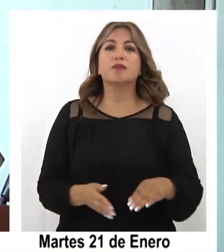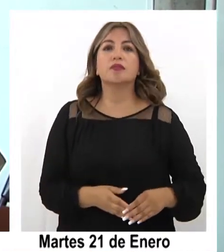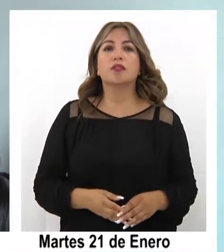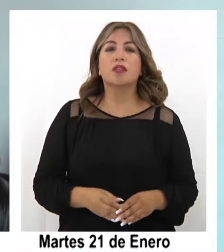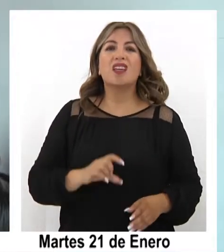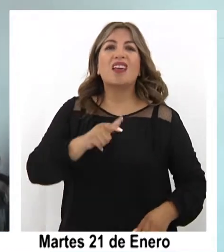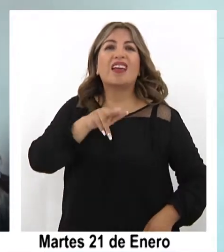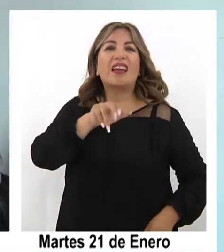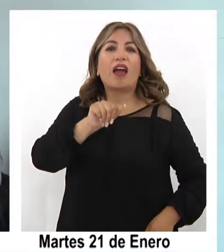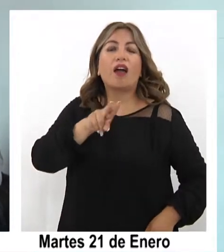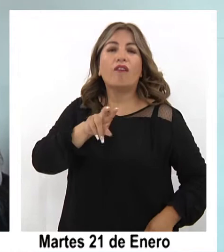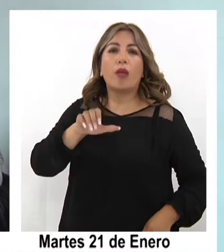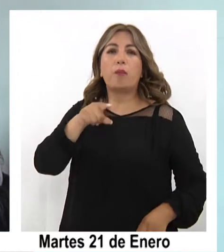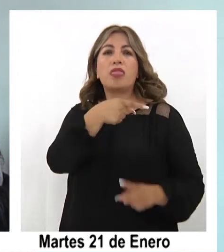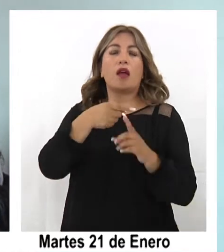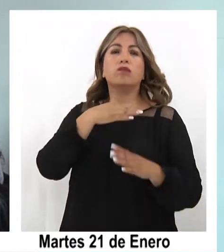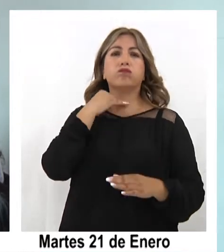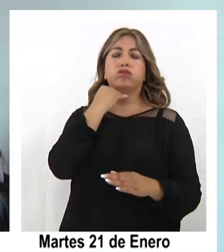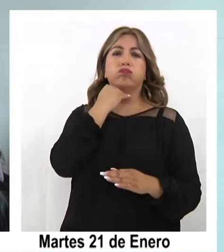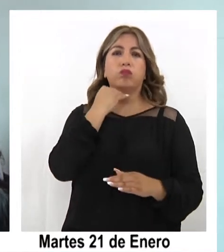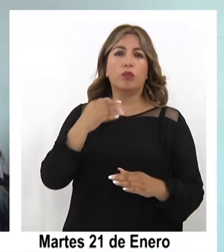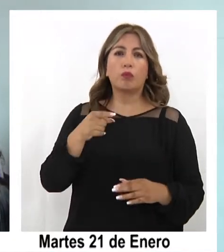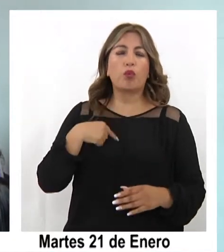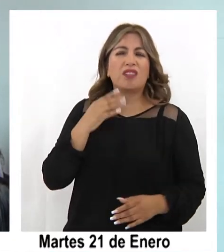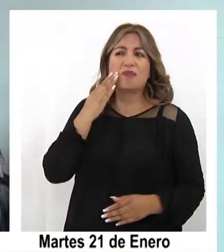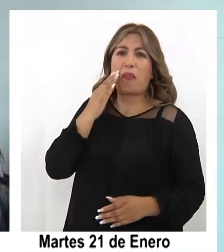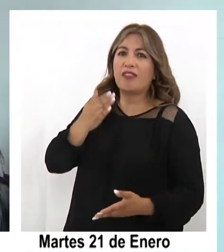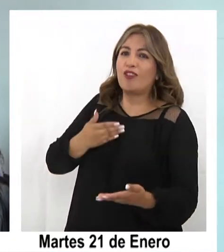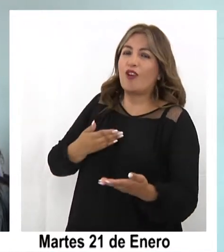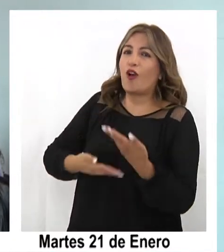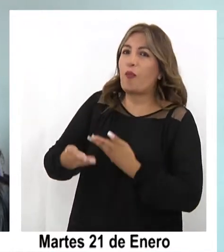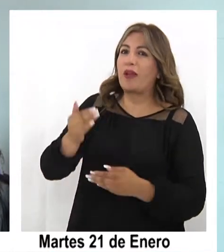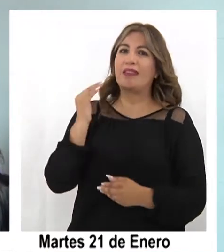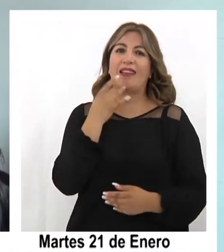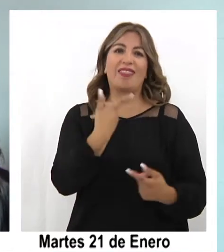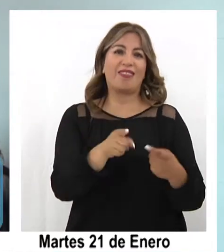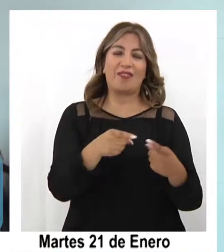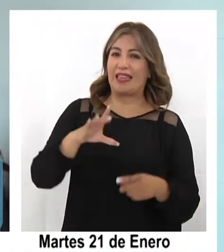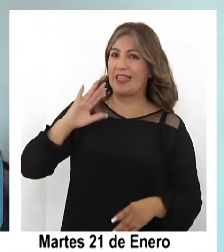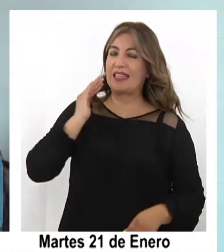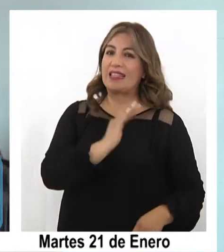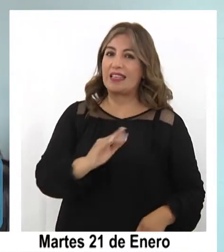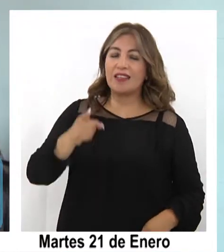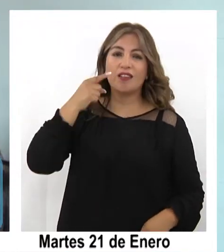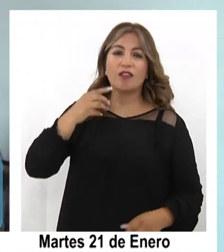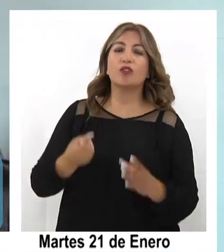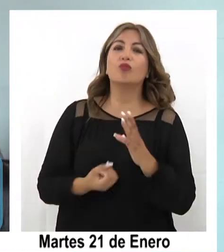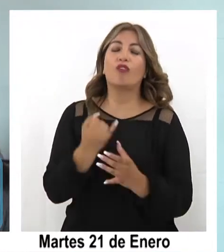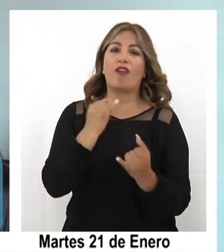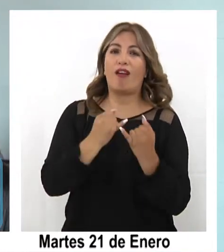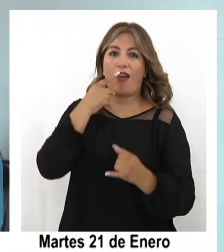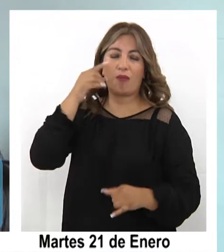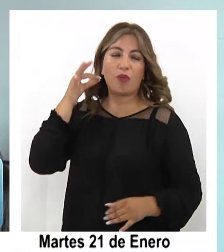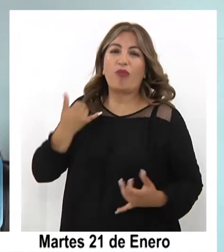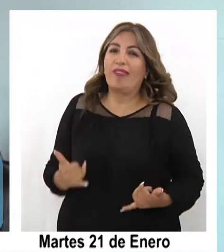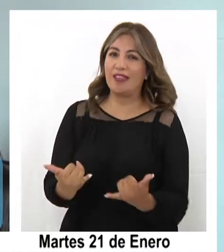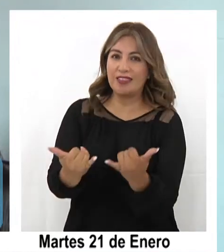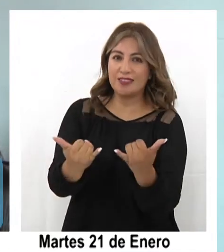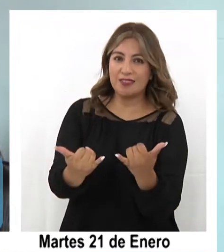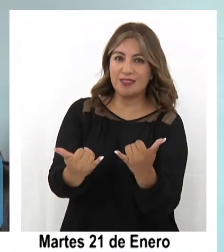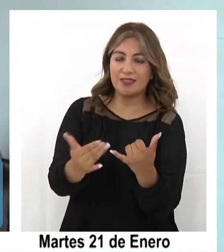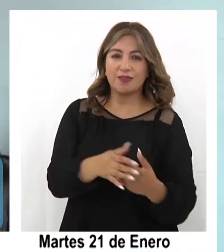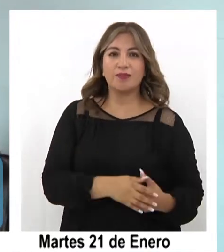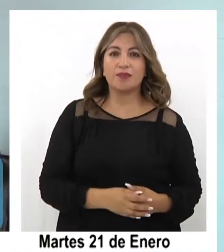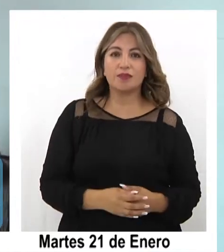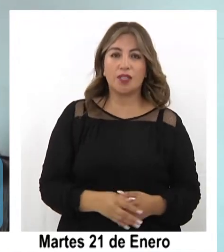muchas cosas. Yo canto en grave y la verdad es que sí se me hace muy simpático compartir con diferentes niños y hacer amigos nuevos también.